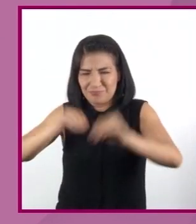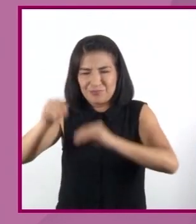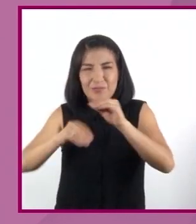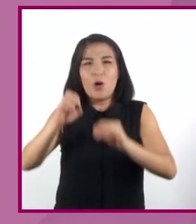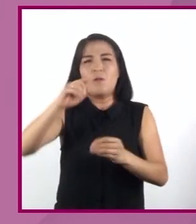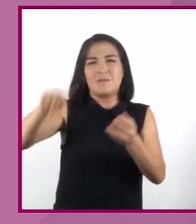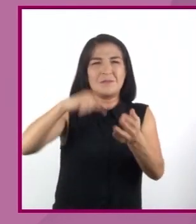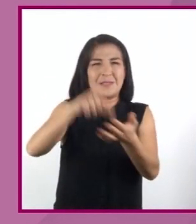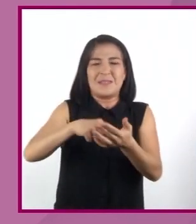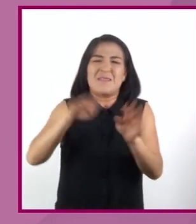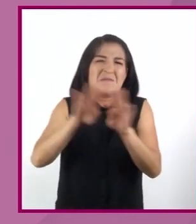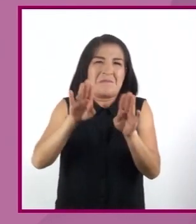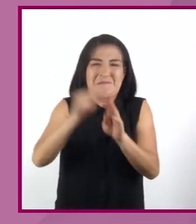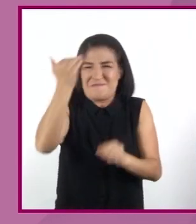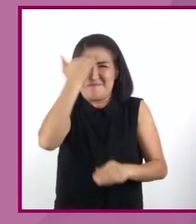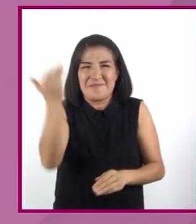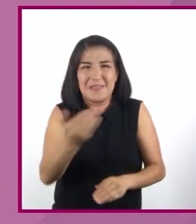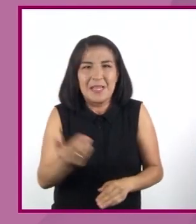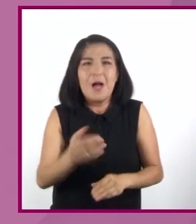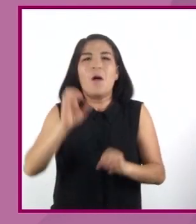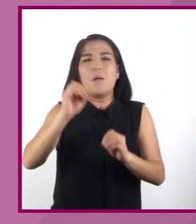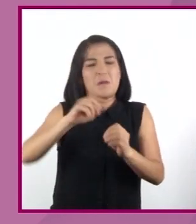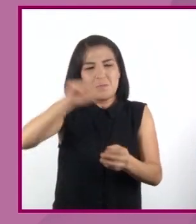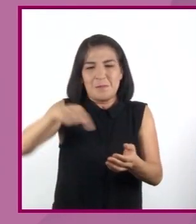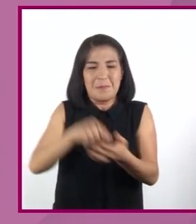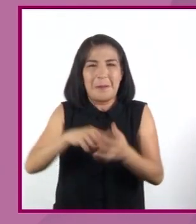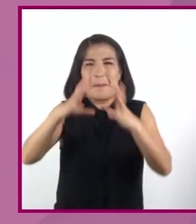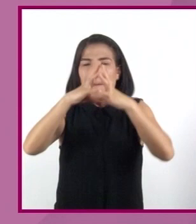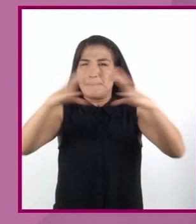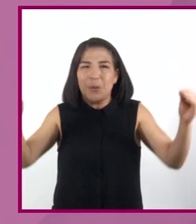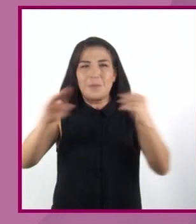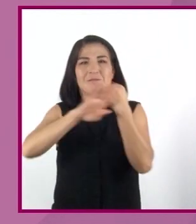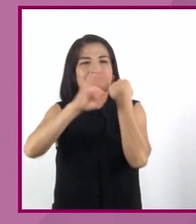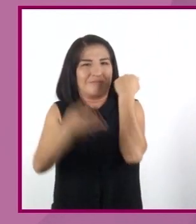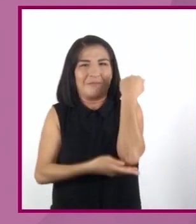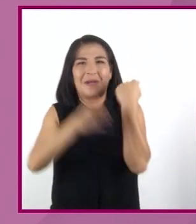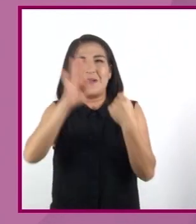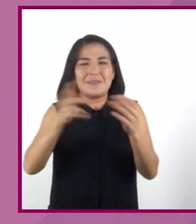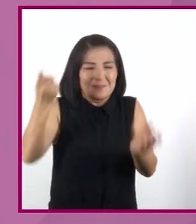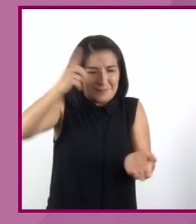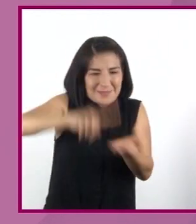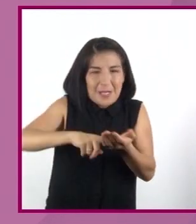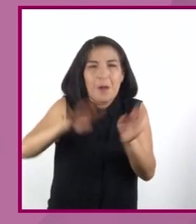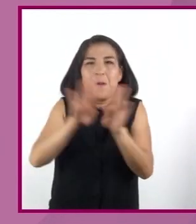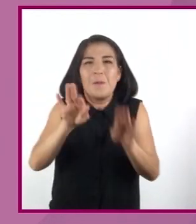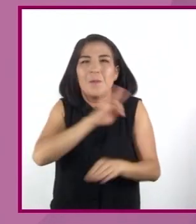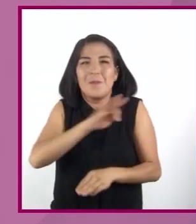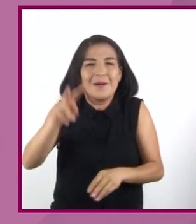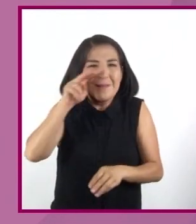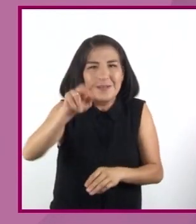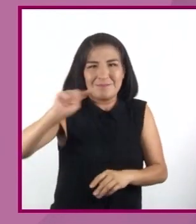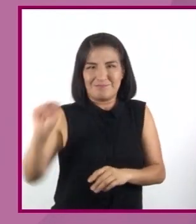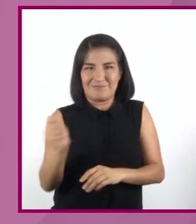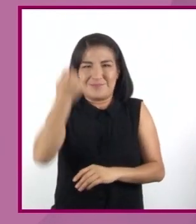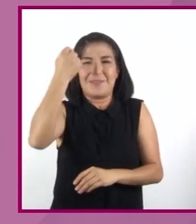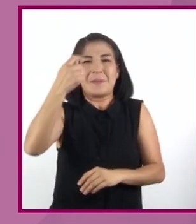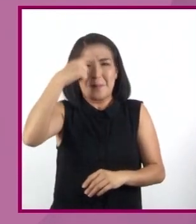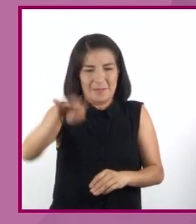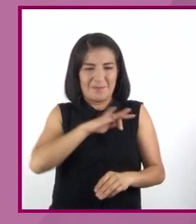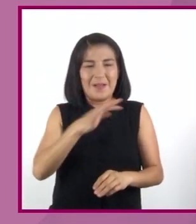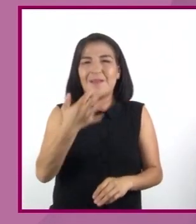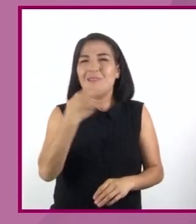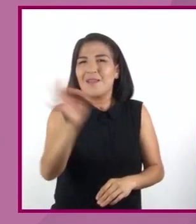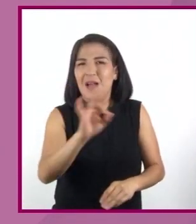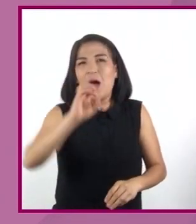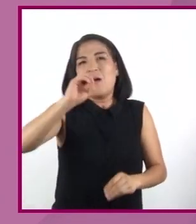utópicos o distopías, donde se plantea la idea de cómo se puede usar la tecnología para dominar